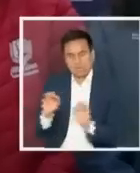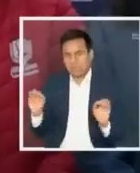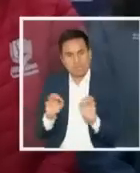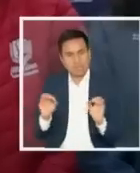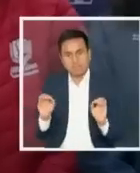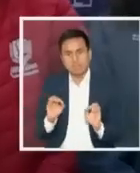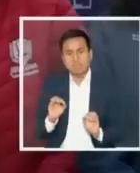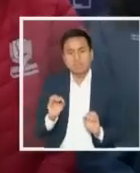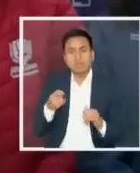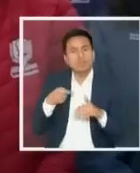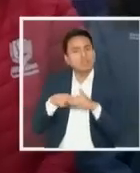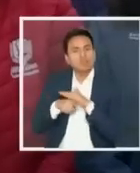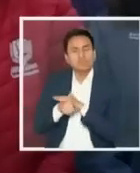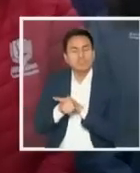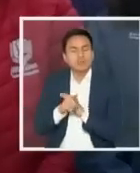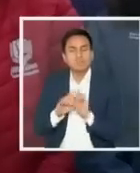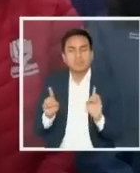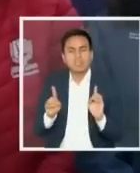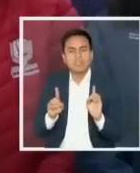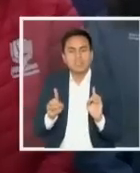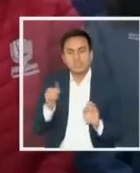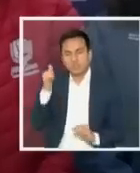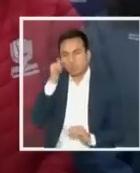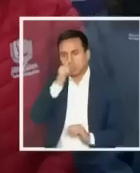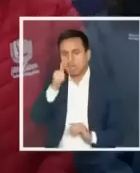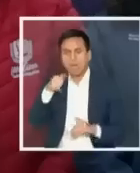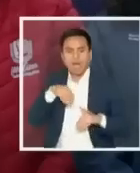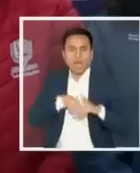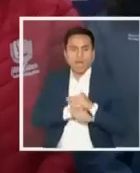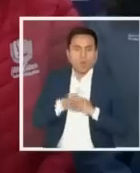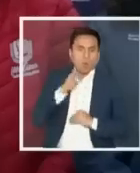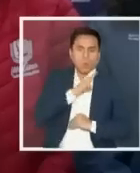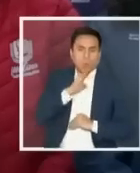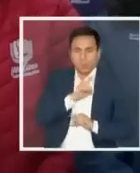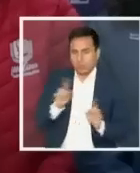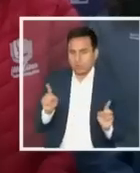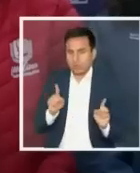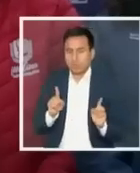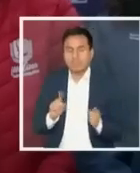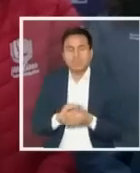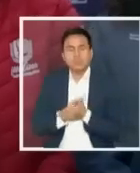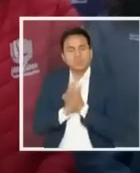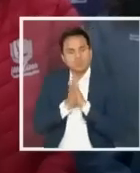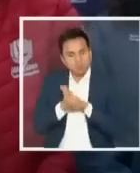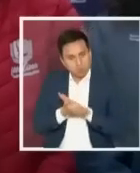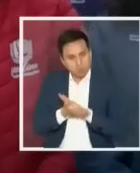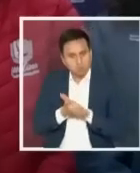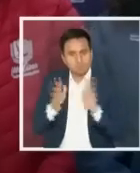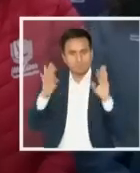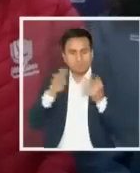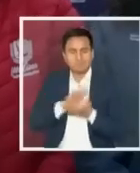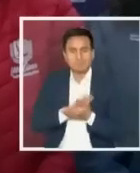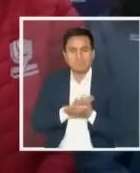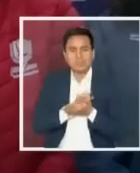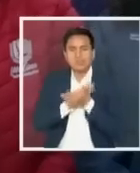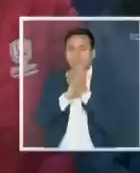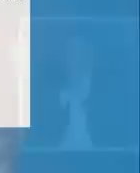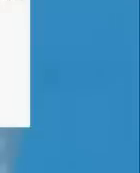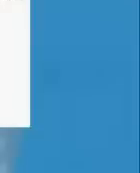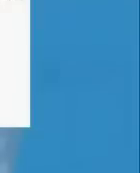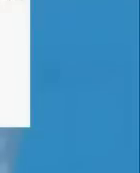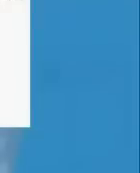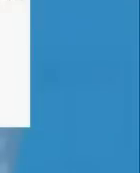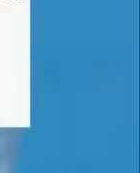acusación constitucional. ¿Qué, pero porque... ¿le contó al presidente los pasos o no le contó los pasos? Sí, estamos enredados. Revisemos el